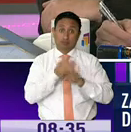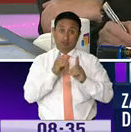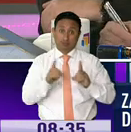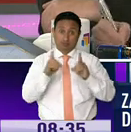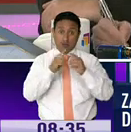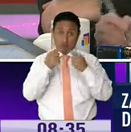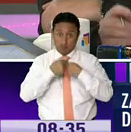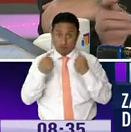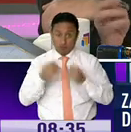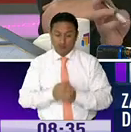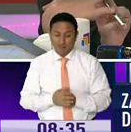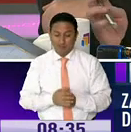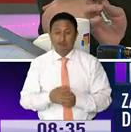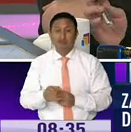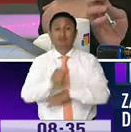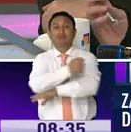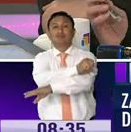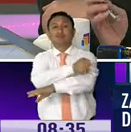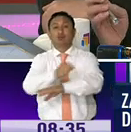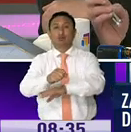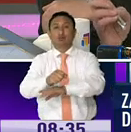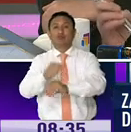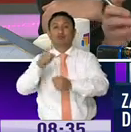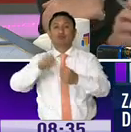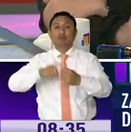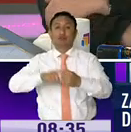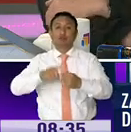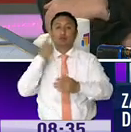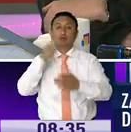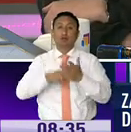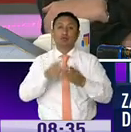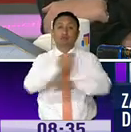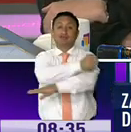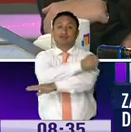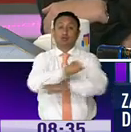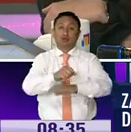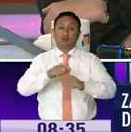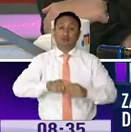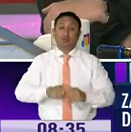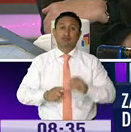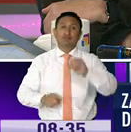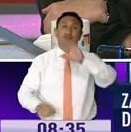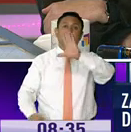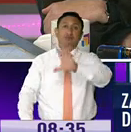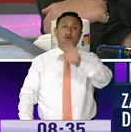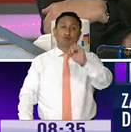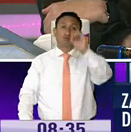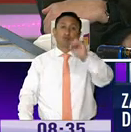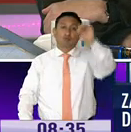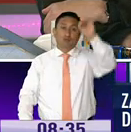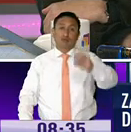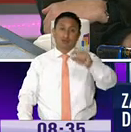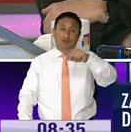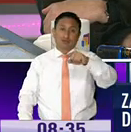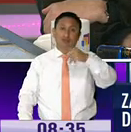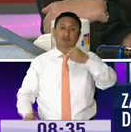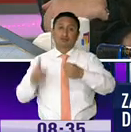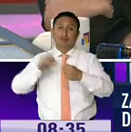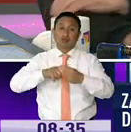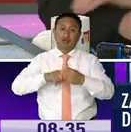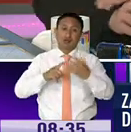ver tanto San Borondón como Quito. Por ejemplo, San Borondón es del 50% en este tema y Quito